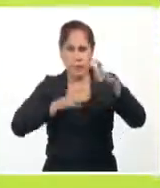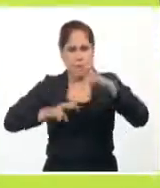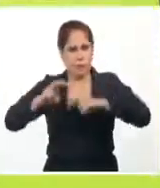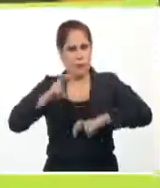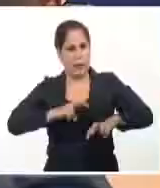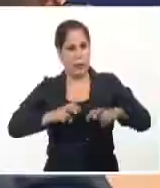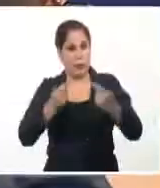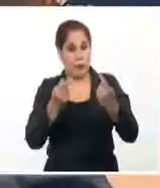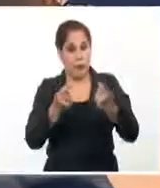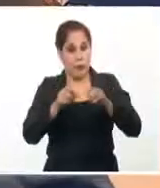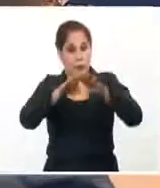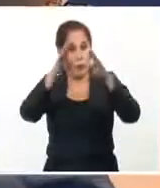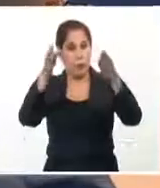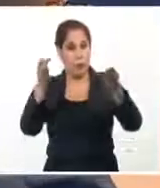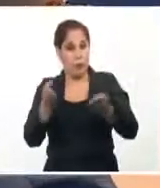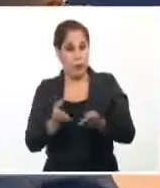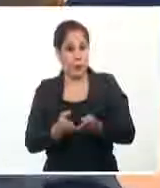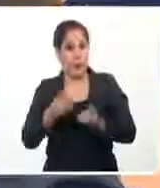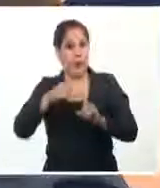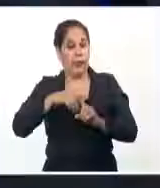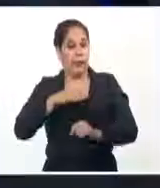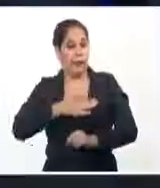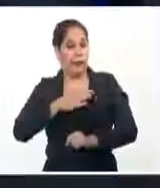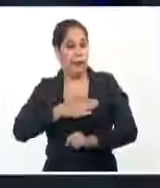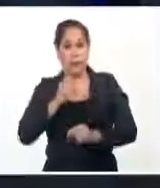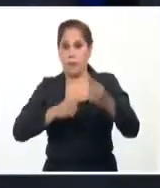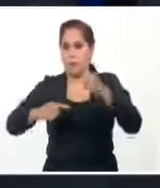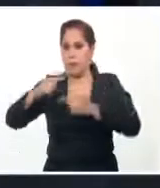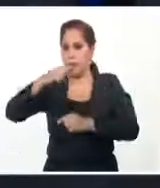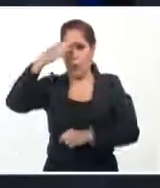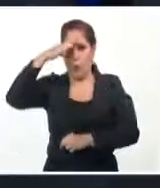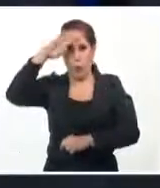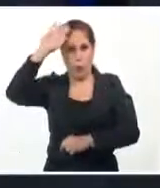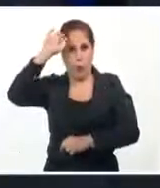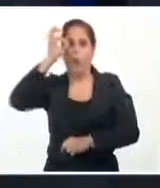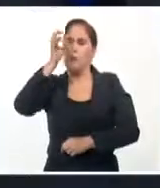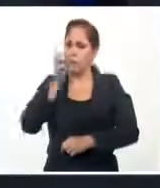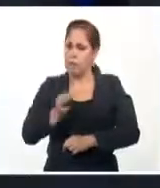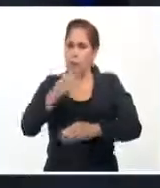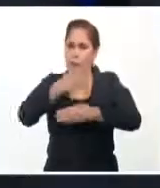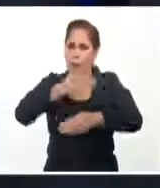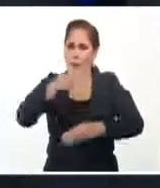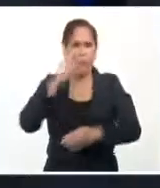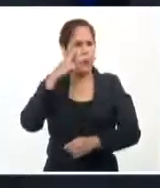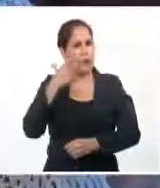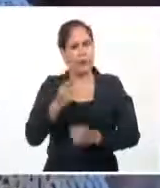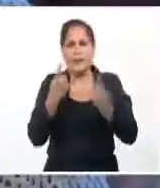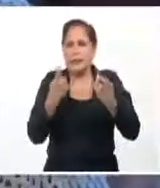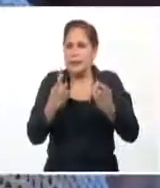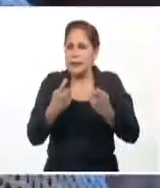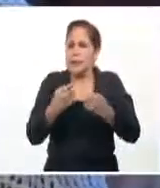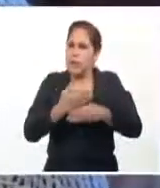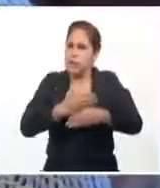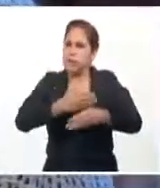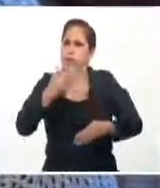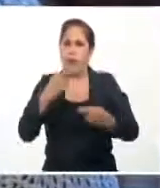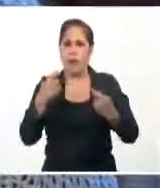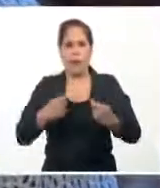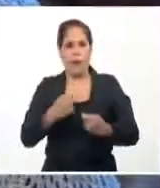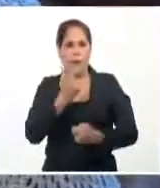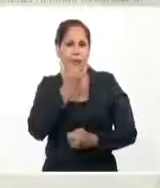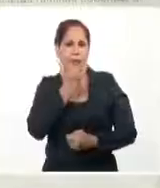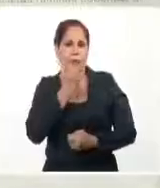de la Economía Mundial y de testimonios, principalmente de cubanas, confirma que el bloqueo desconoce las necesidades diferenciadas y perjudica